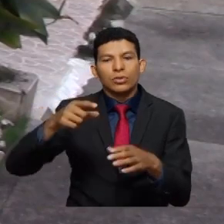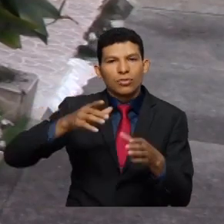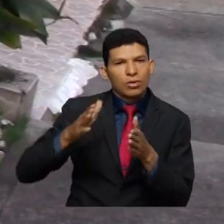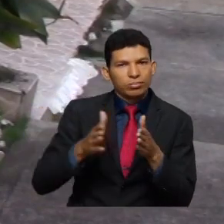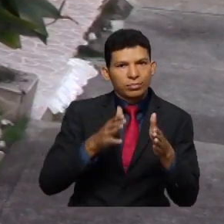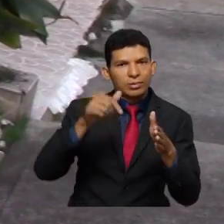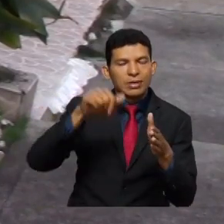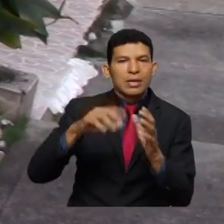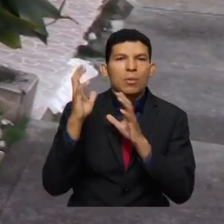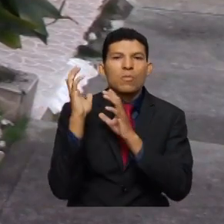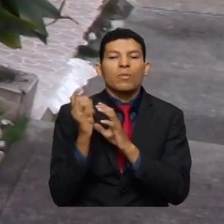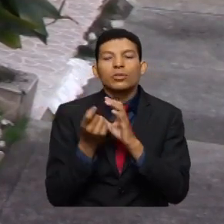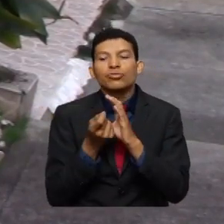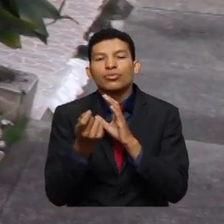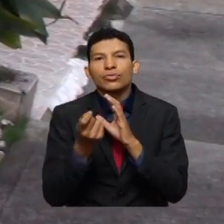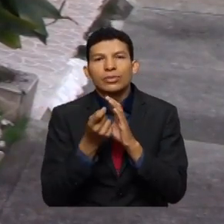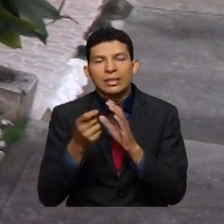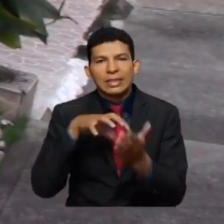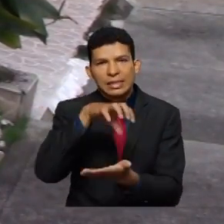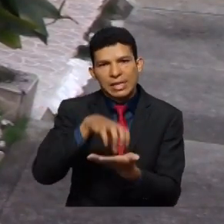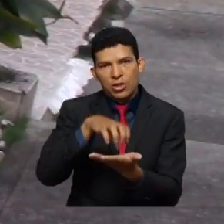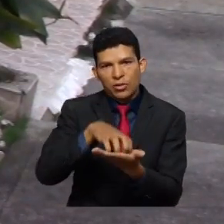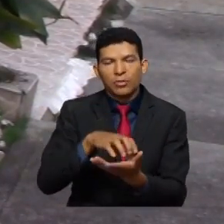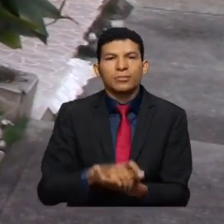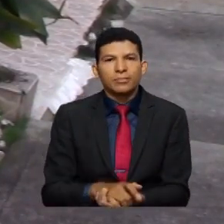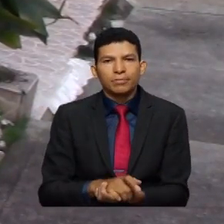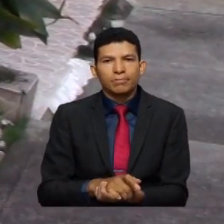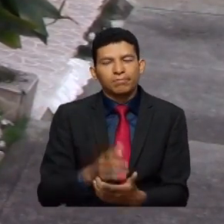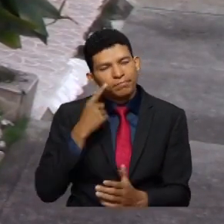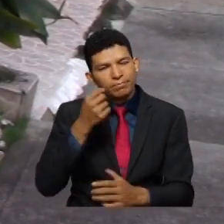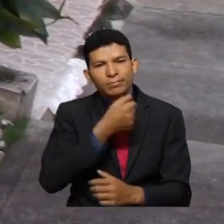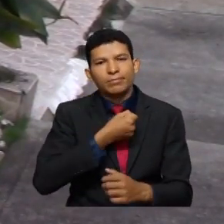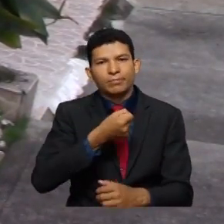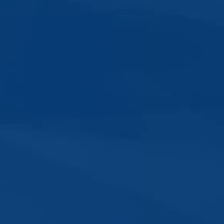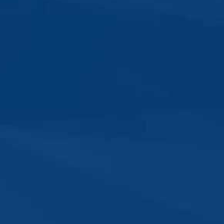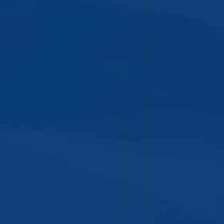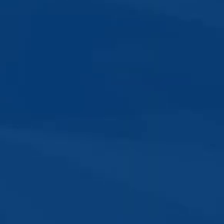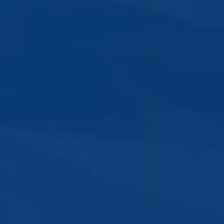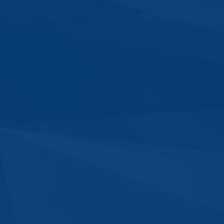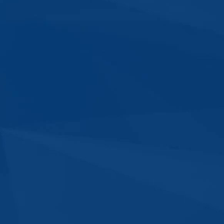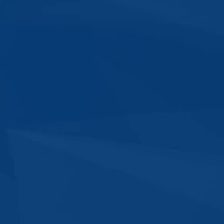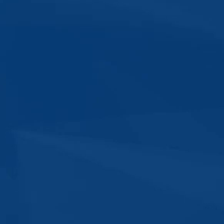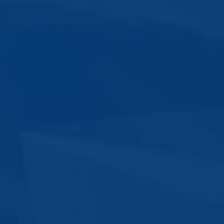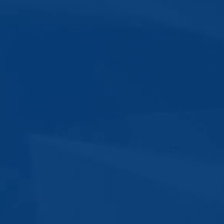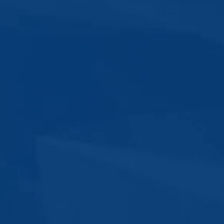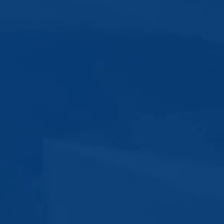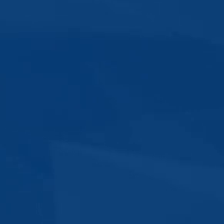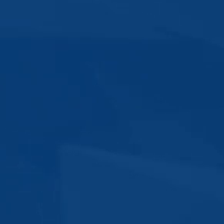de Popayán, muy cerca al centro de la ciudad. Juan Pablo Velasco, Telepacífico Noticias.